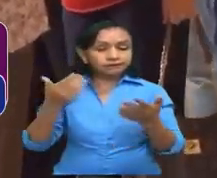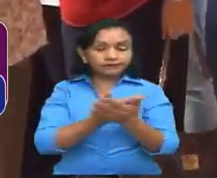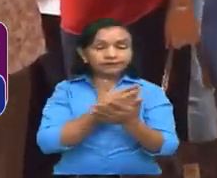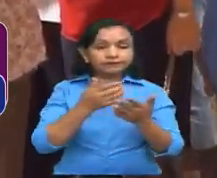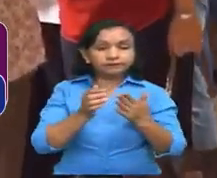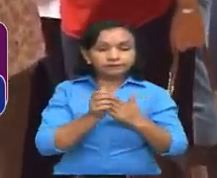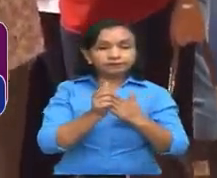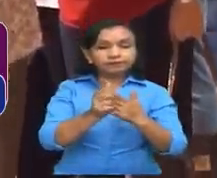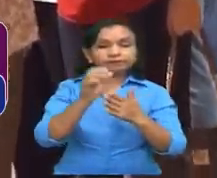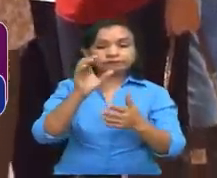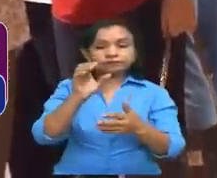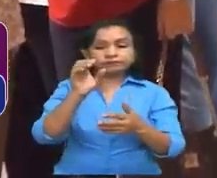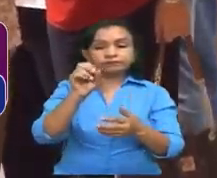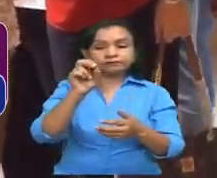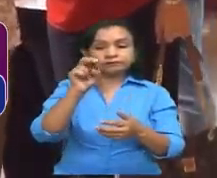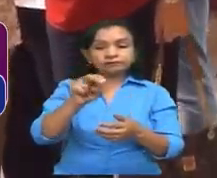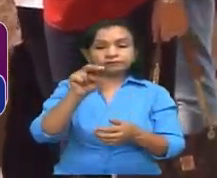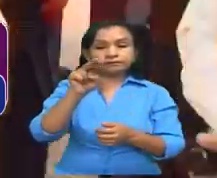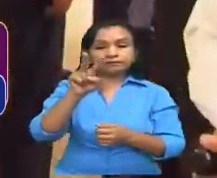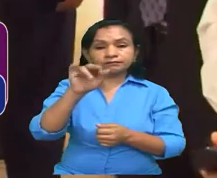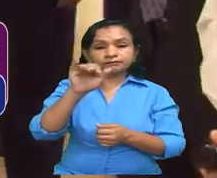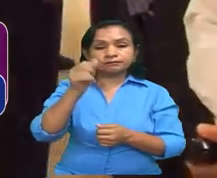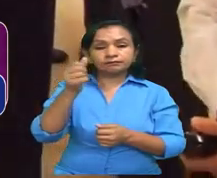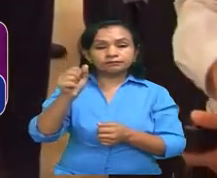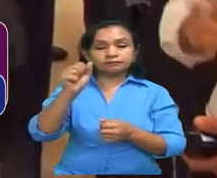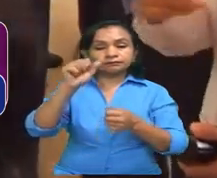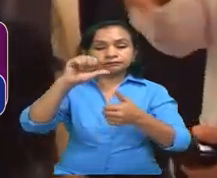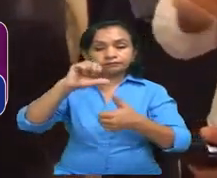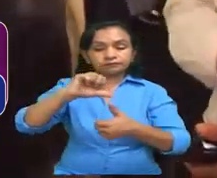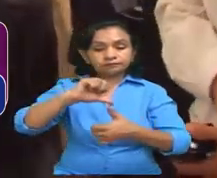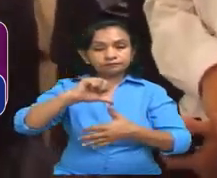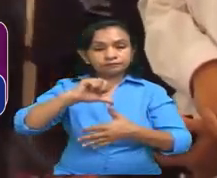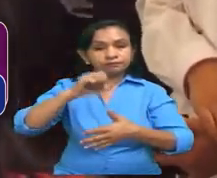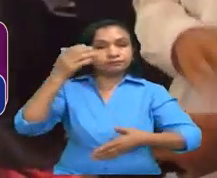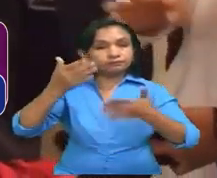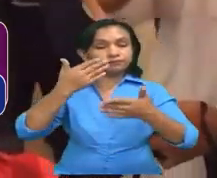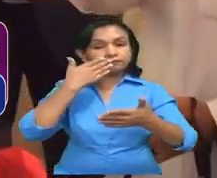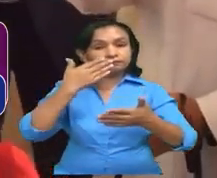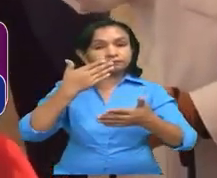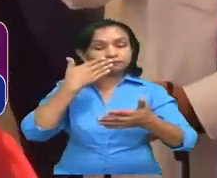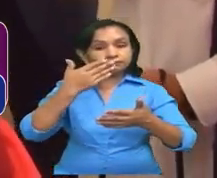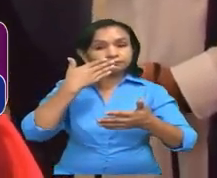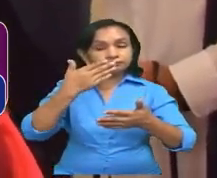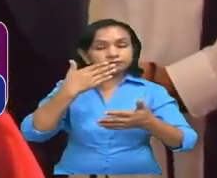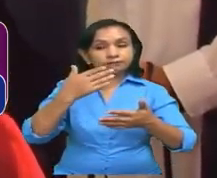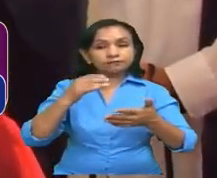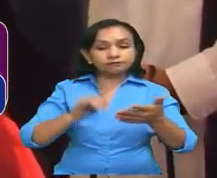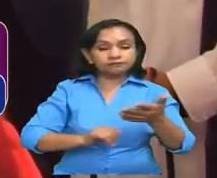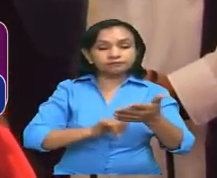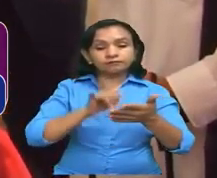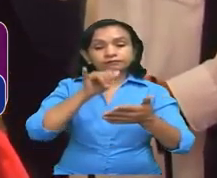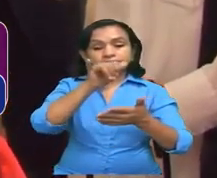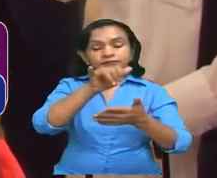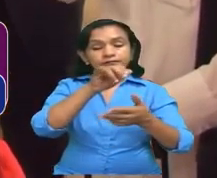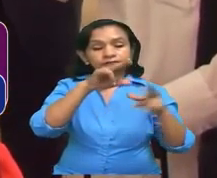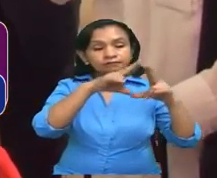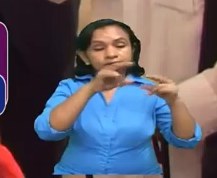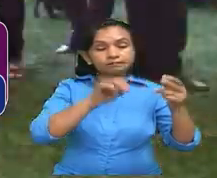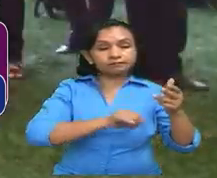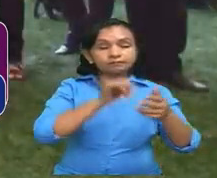Caribe hasta el norte, en todos lados vinieron protagonistas a poder estar en la feria con nosotros. Creo